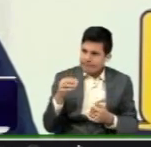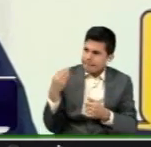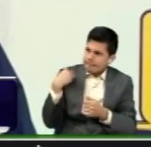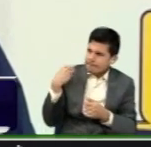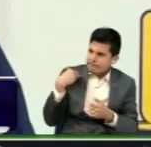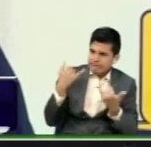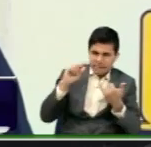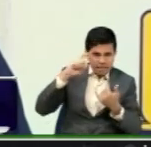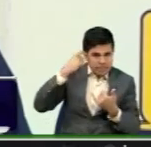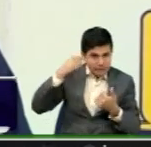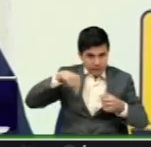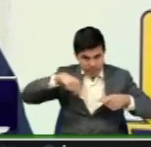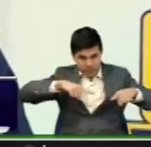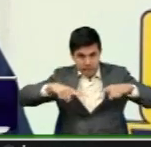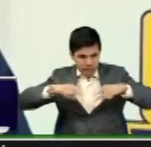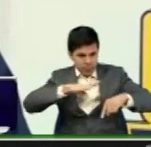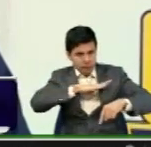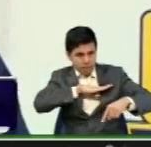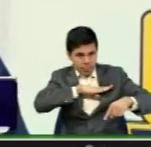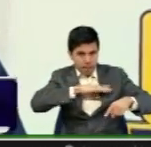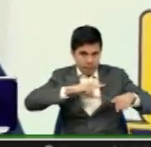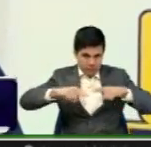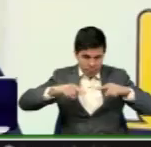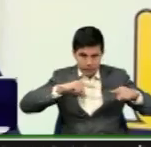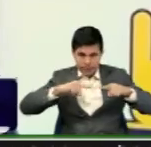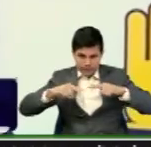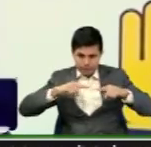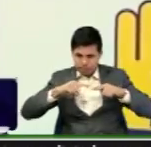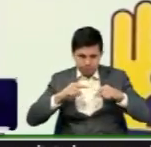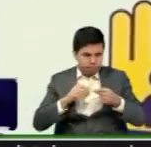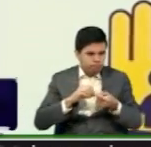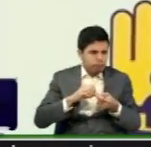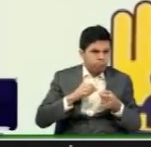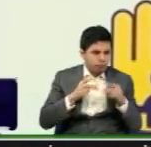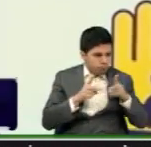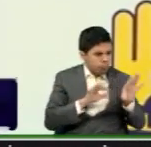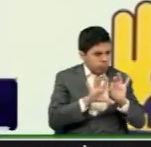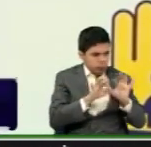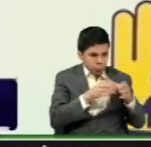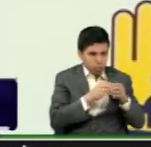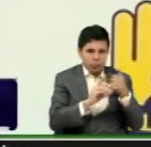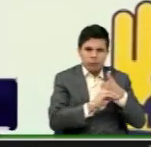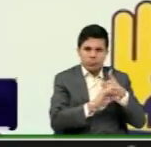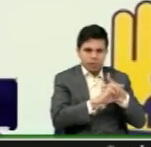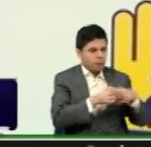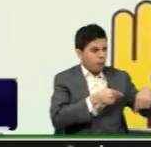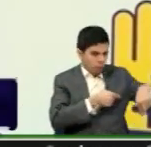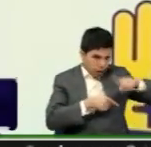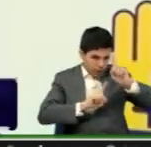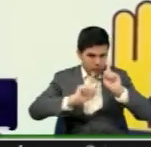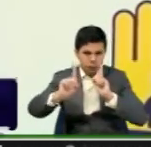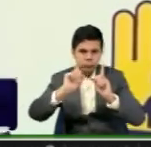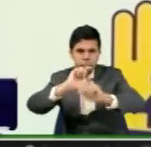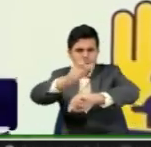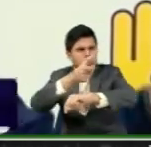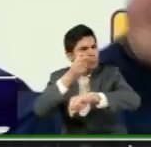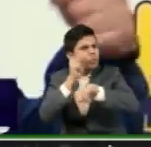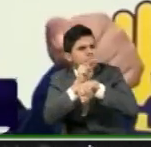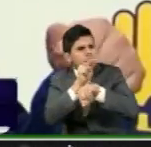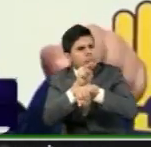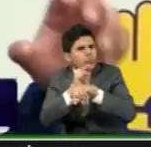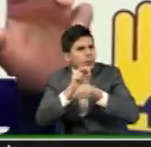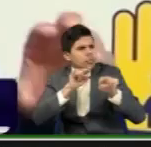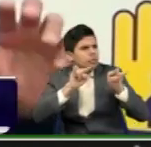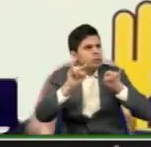gobierno local, la alcaldía tiene dispuesto un personal de voluntarios de la defensa civil como vigías, que tienen la